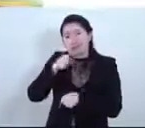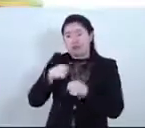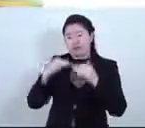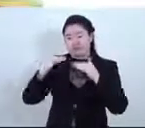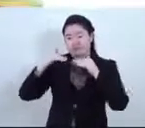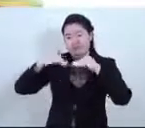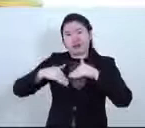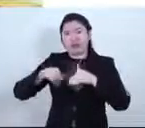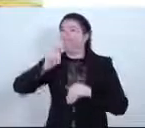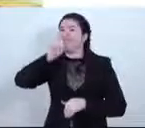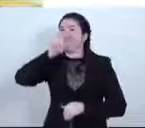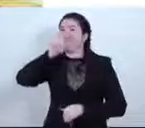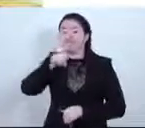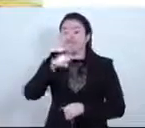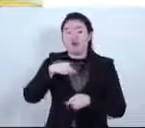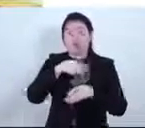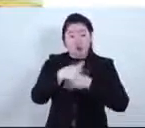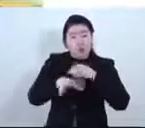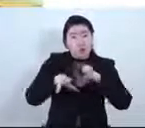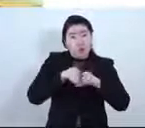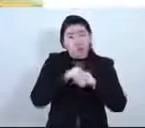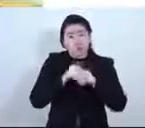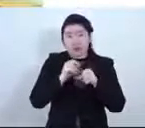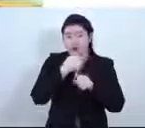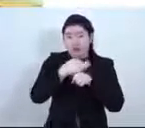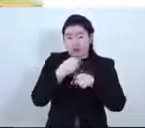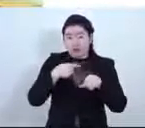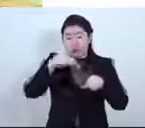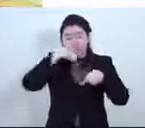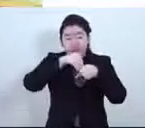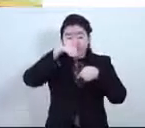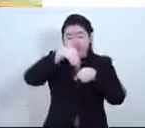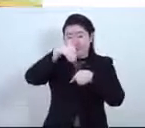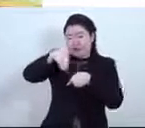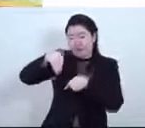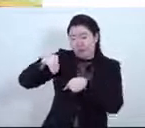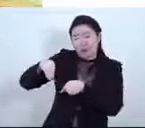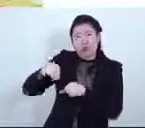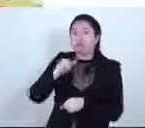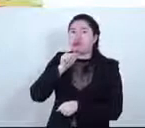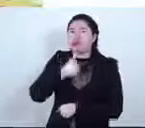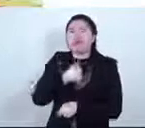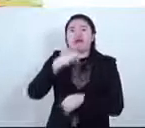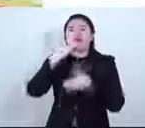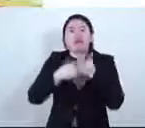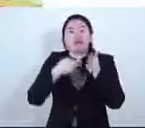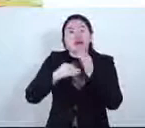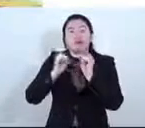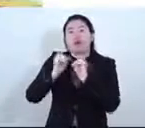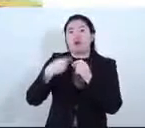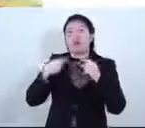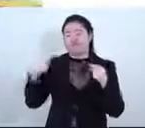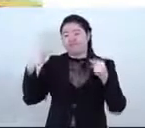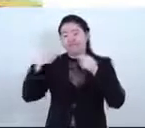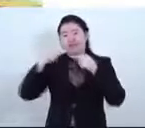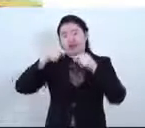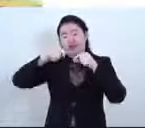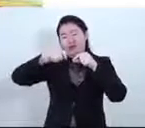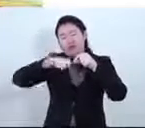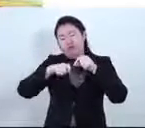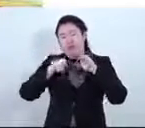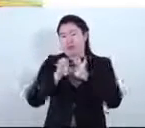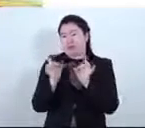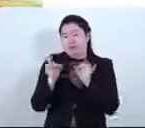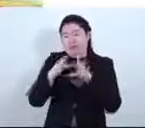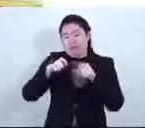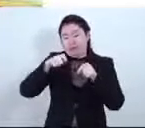la evidencia de no tener la totalidad de los pernos requeridos en el plano de diseño y o huellas de soldadura de pernos posiblemente